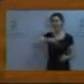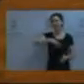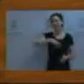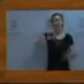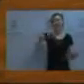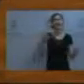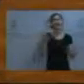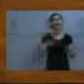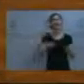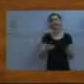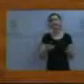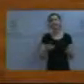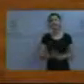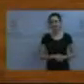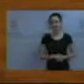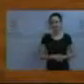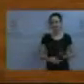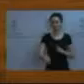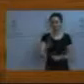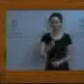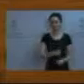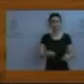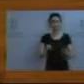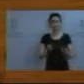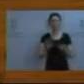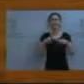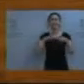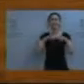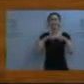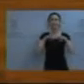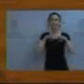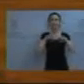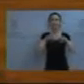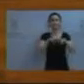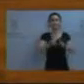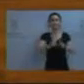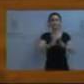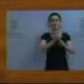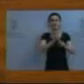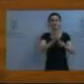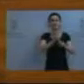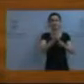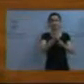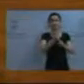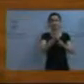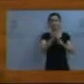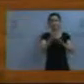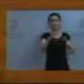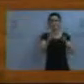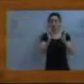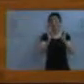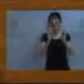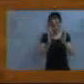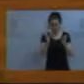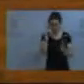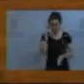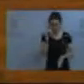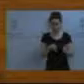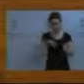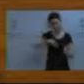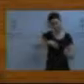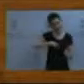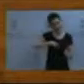pasa? ¿Qué problema hay? Pues que por más que se investiga, no se logra llegar a una indicación terapéutica del cannabis, porque